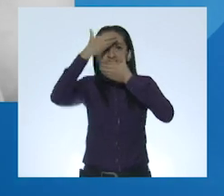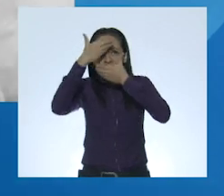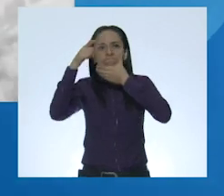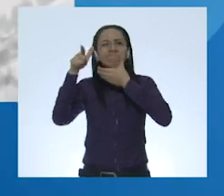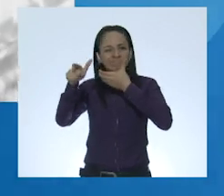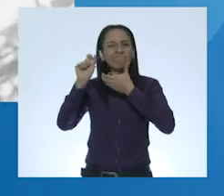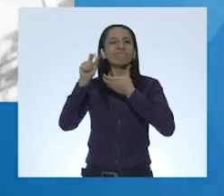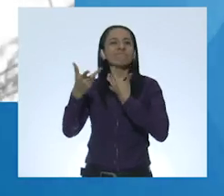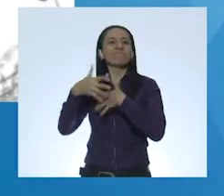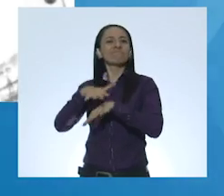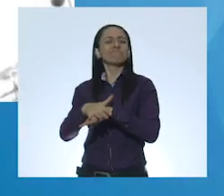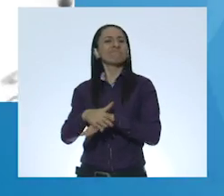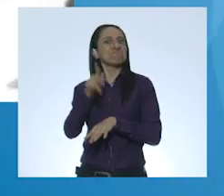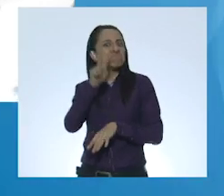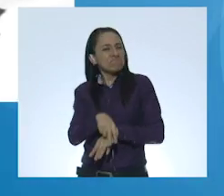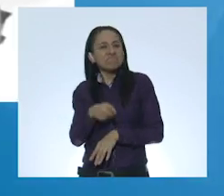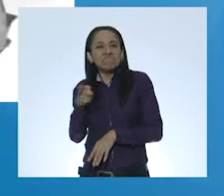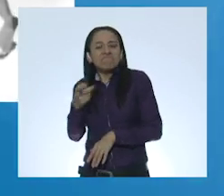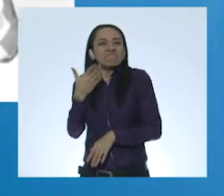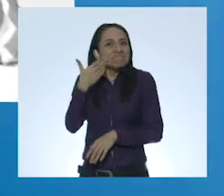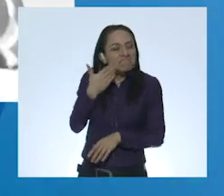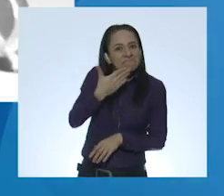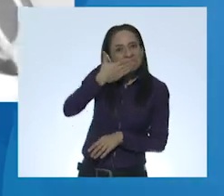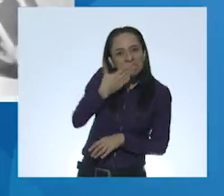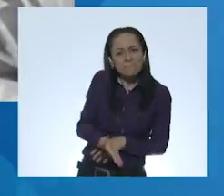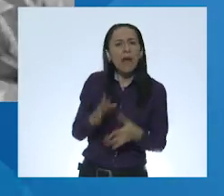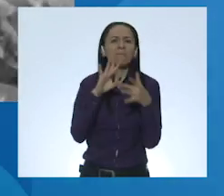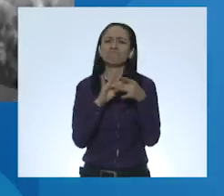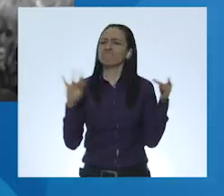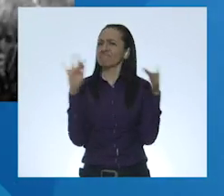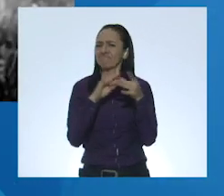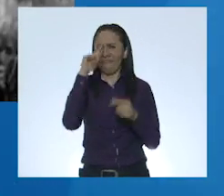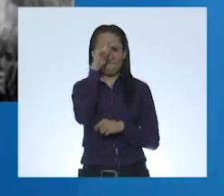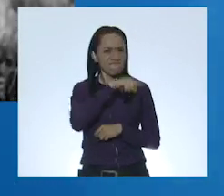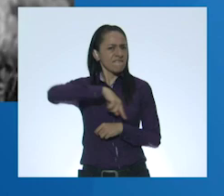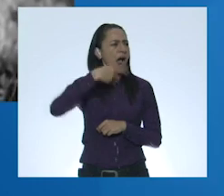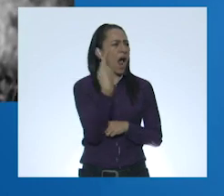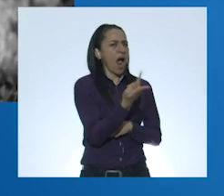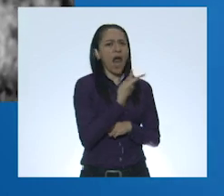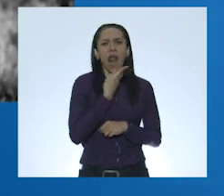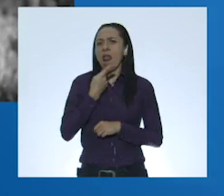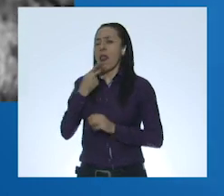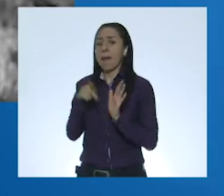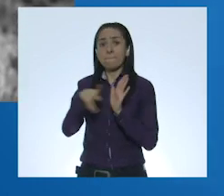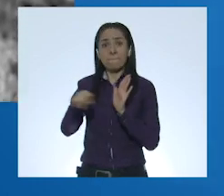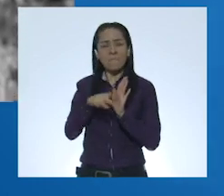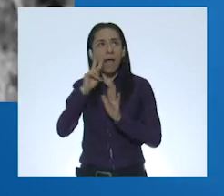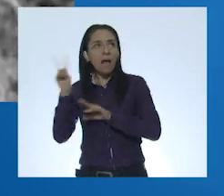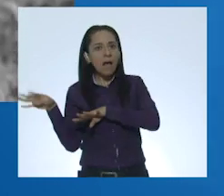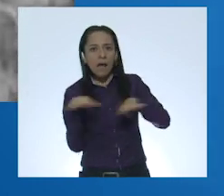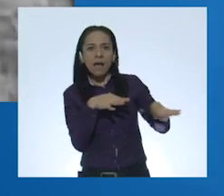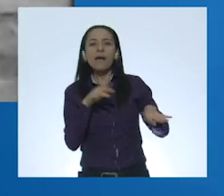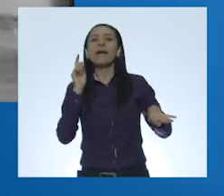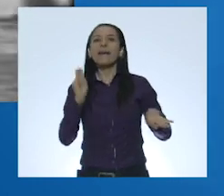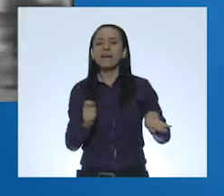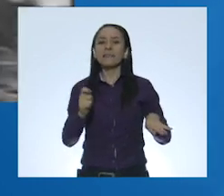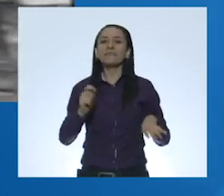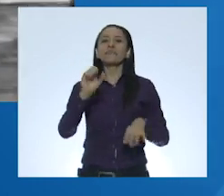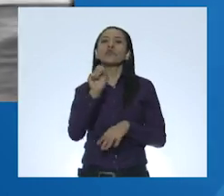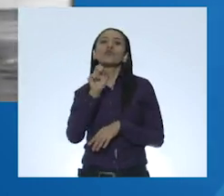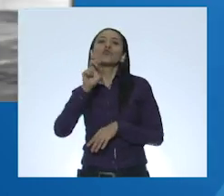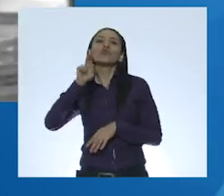carisma y facilidad de palabra, que de inmediato cautivó a la prensa de todo el mundo. El subcomandante Marcos.